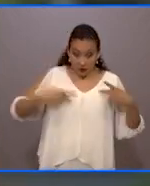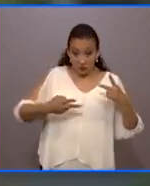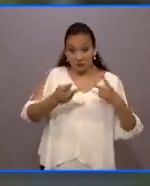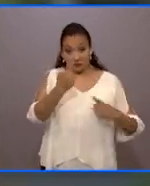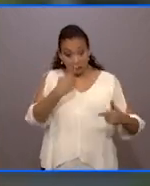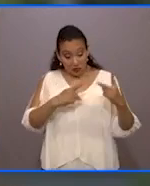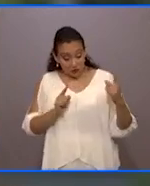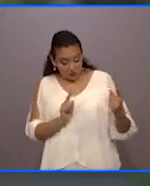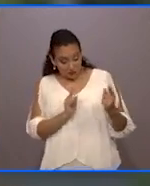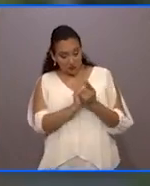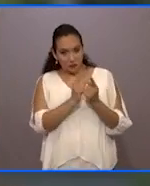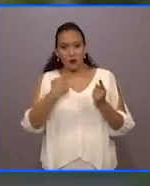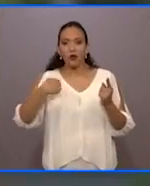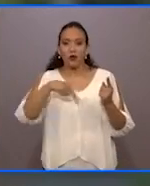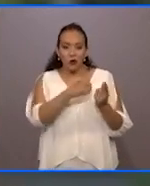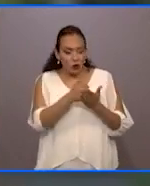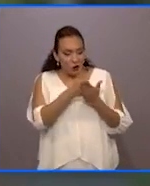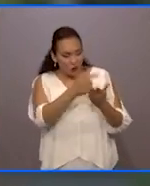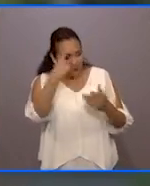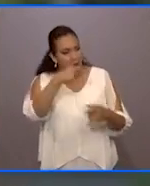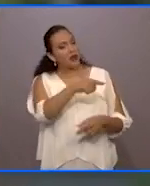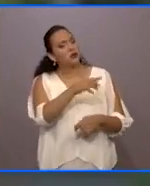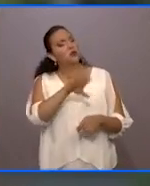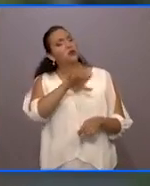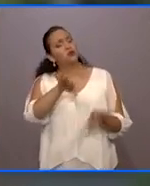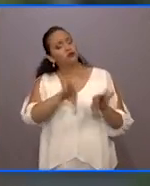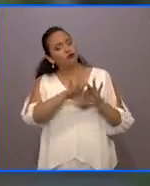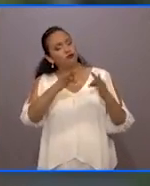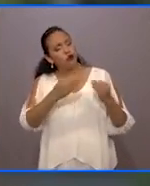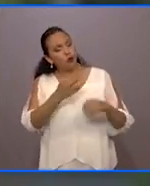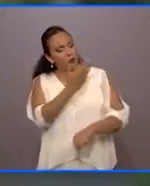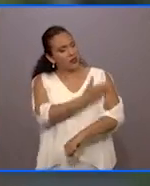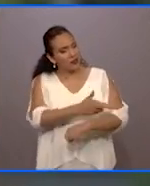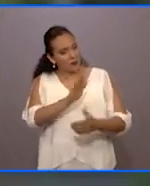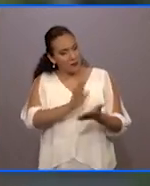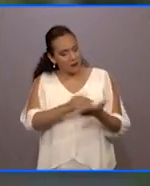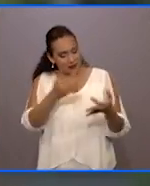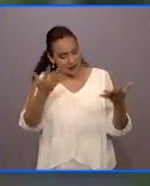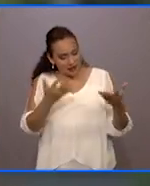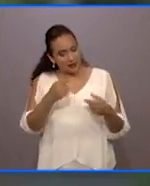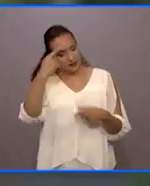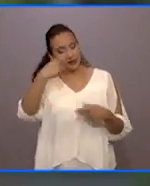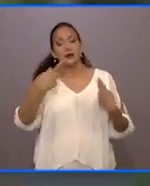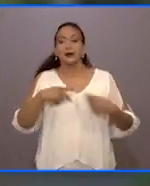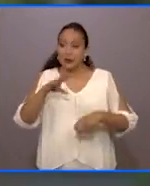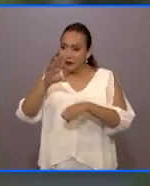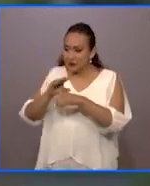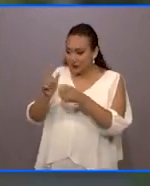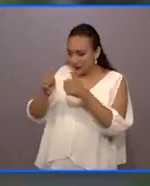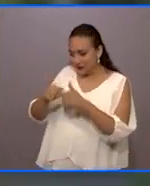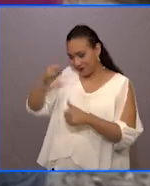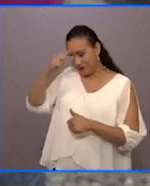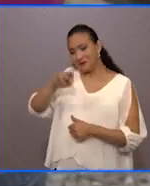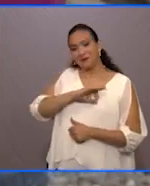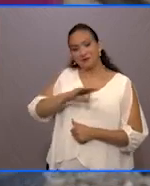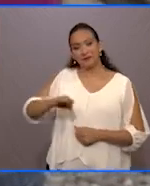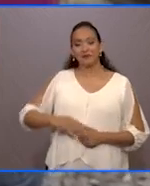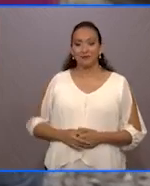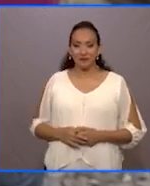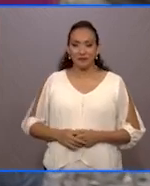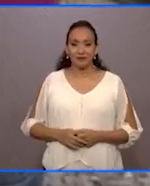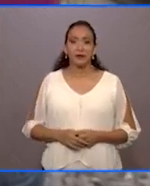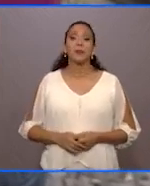nosotros pues pueda buscar una vía para regularizarse o para pedir asilo en México, pero tener una vía regular en México.